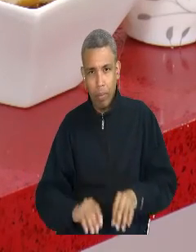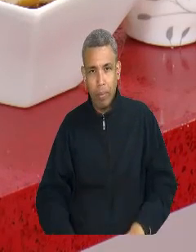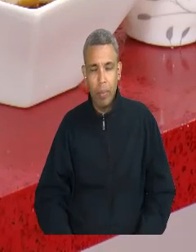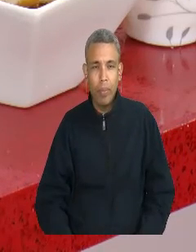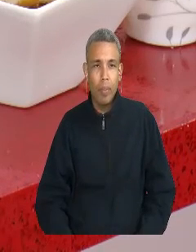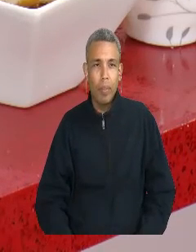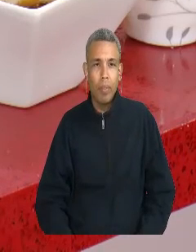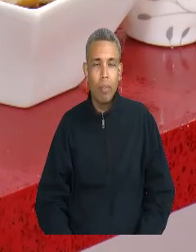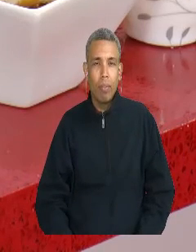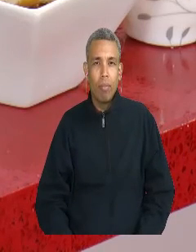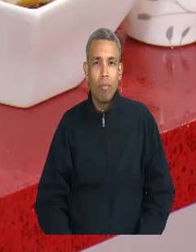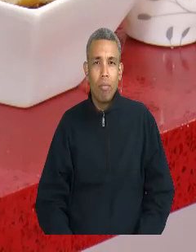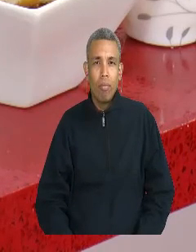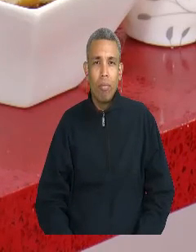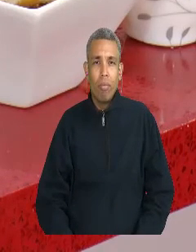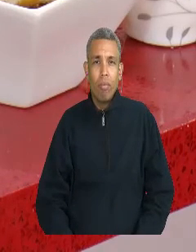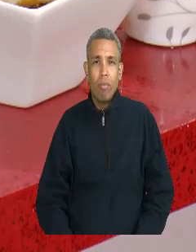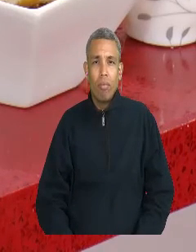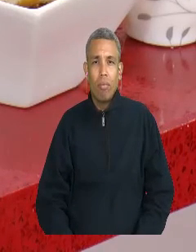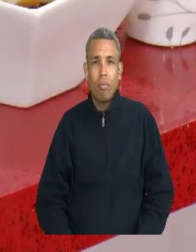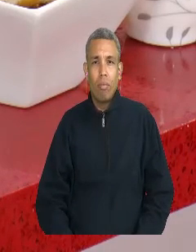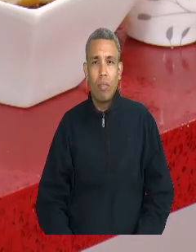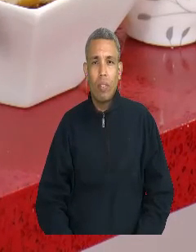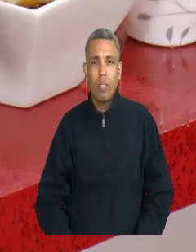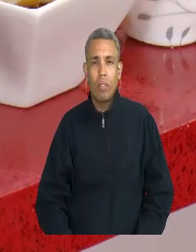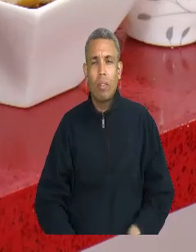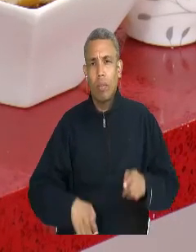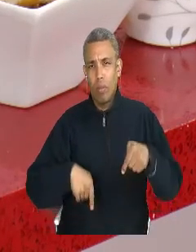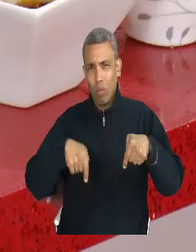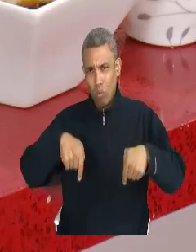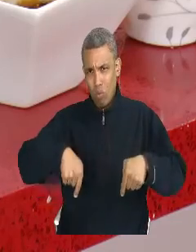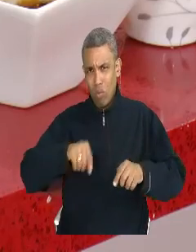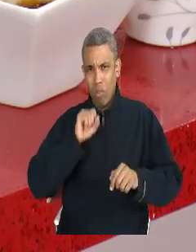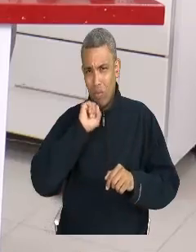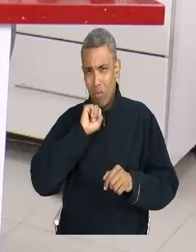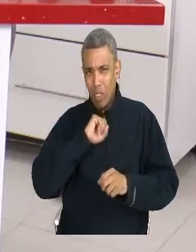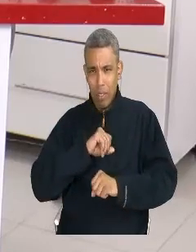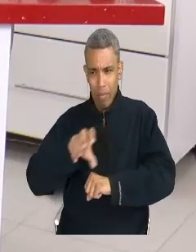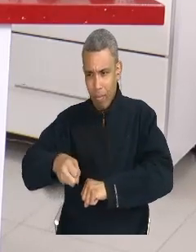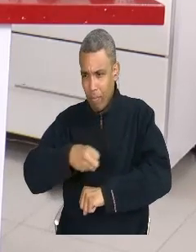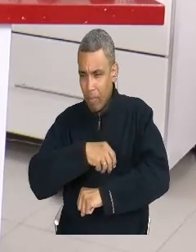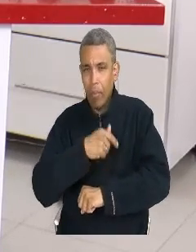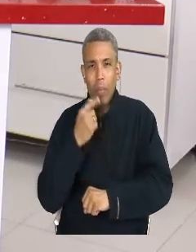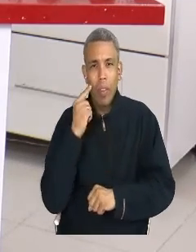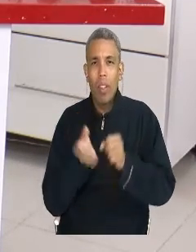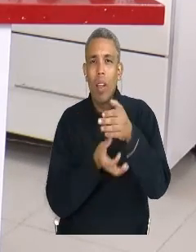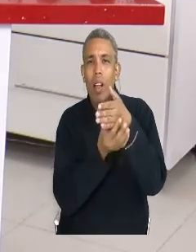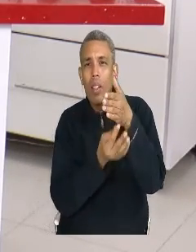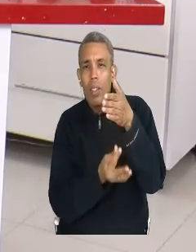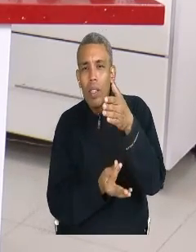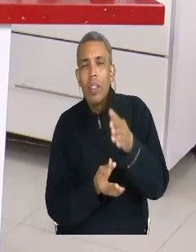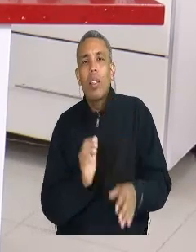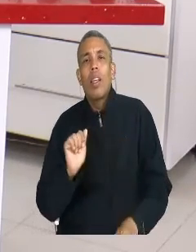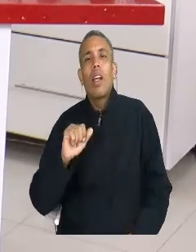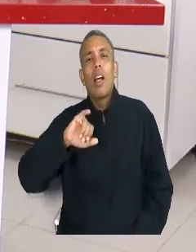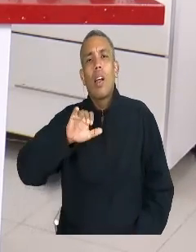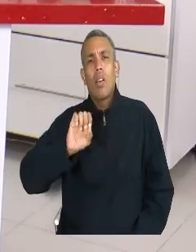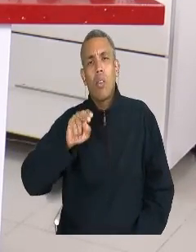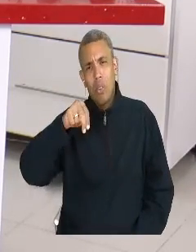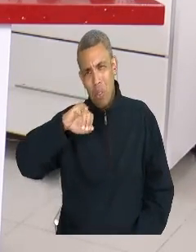encuentran en los supermercados o almacenes de cadena, que es aceite de ajonjolí, salsa de